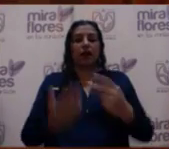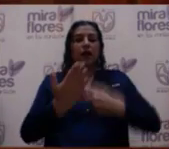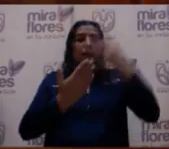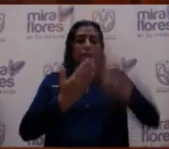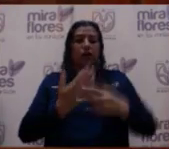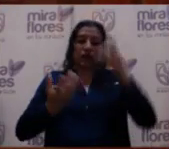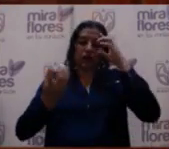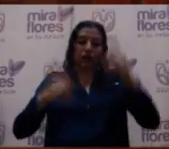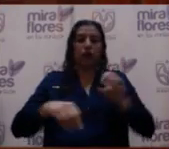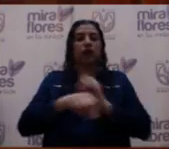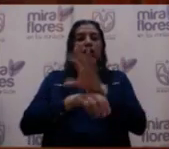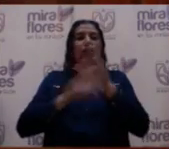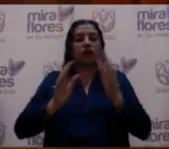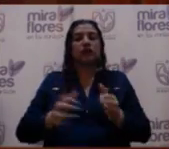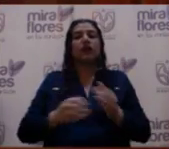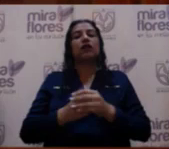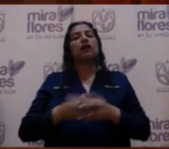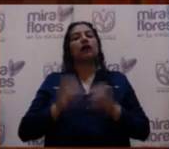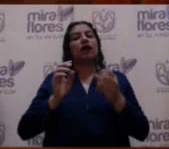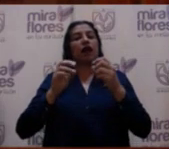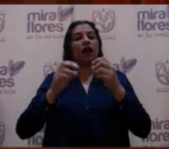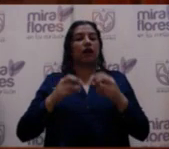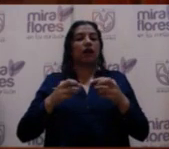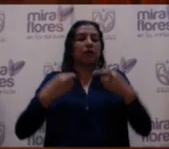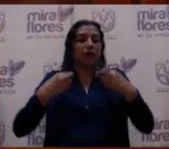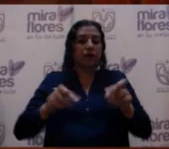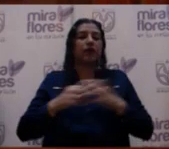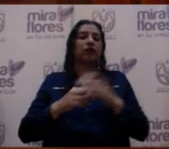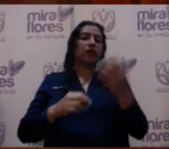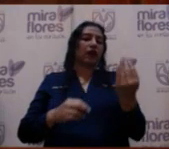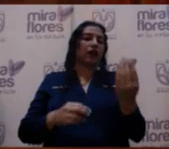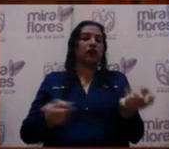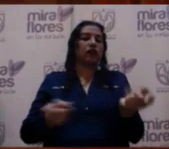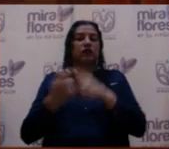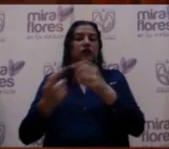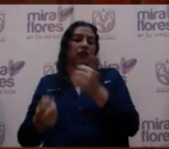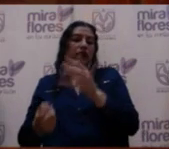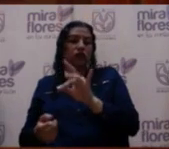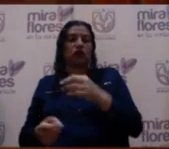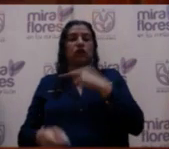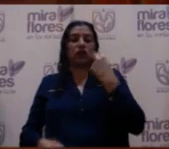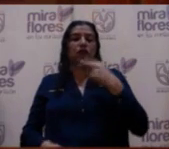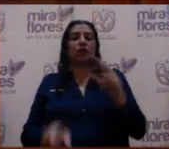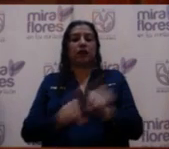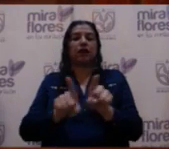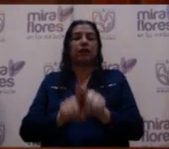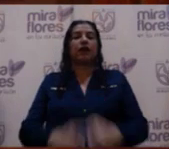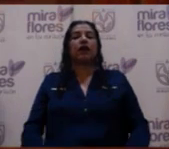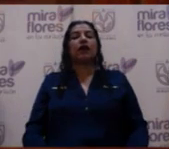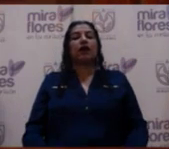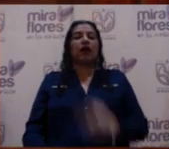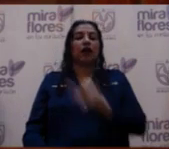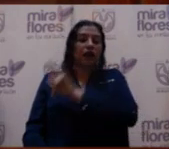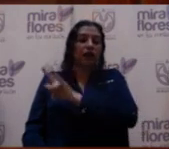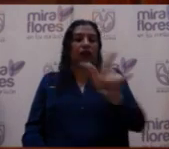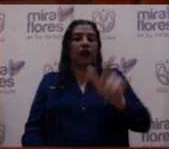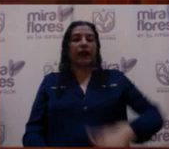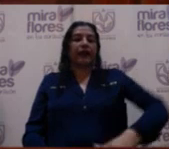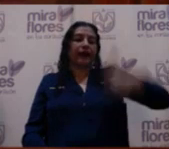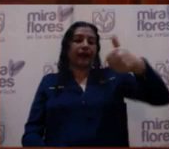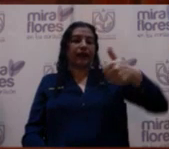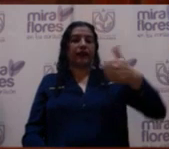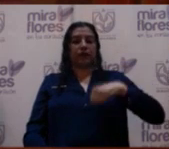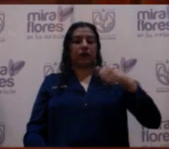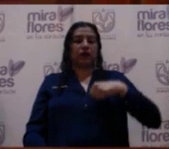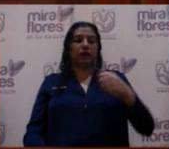Proyecto de acuerdo de consejo que autoriza del 14 al 18 de noviembre del 2016 inclusive el viaje del gerente municipal